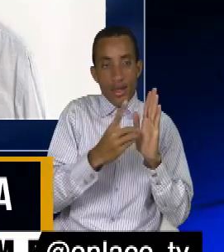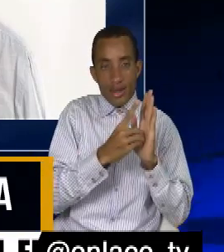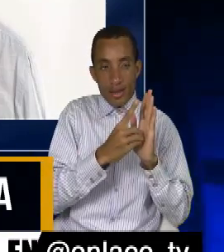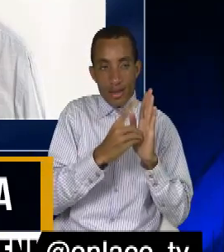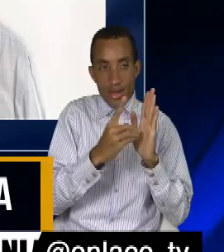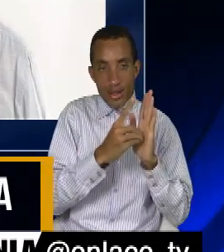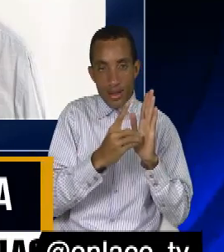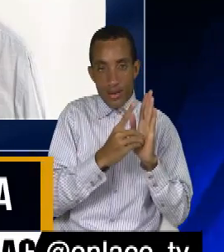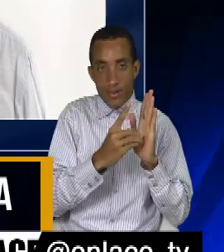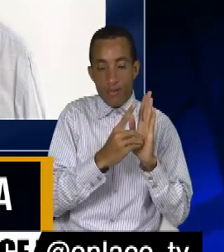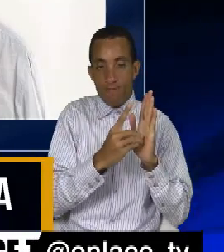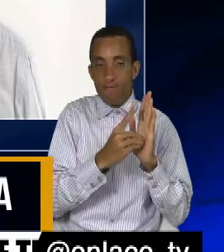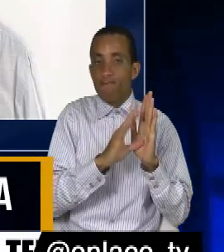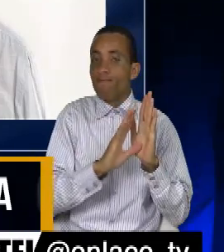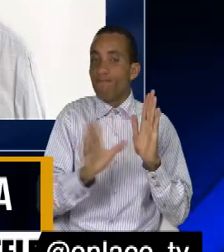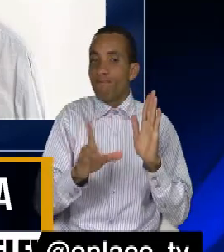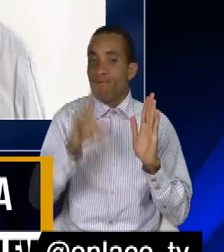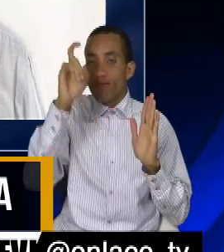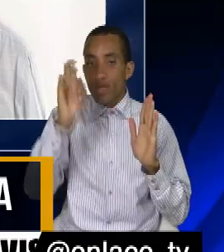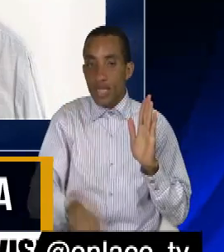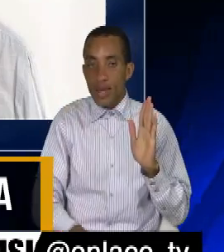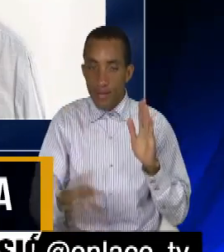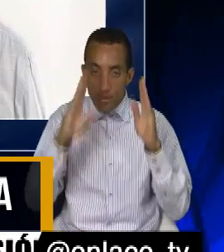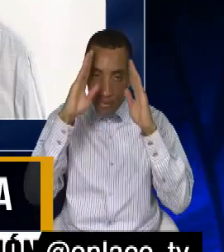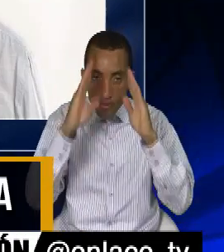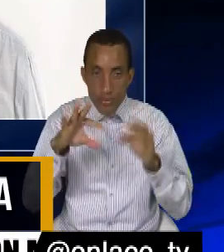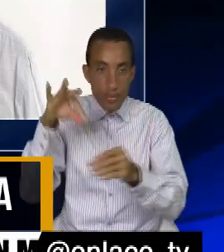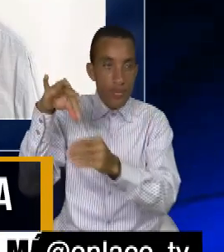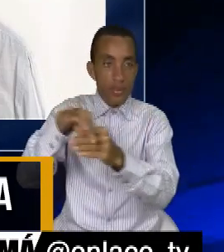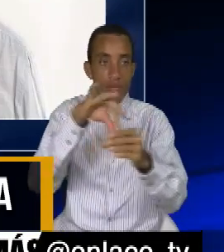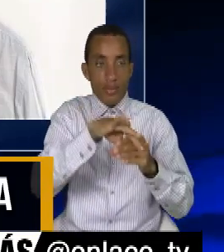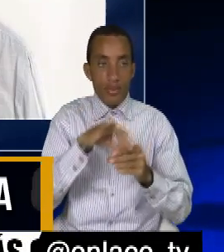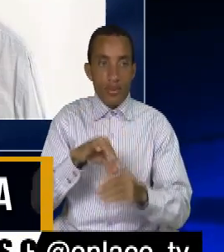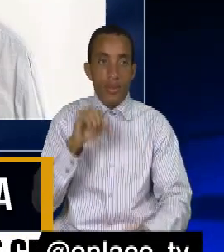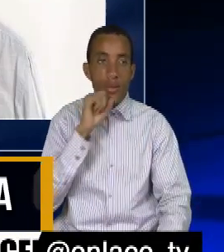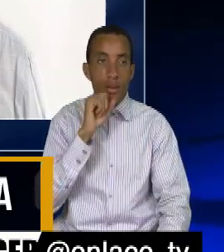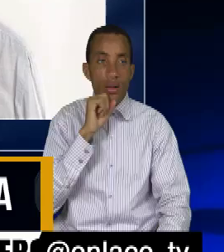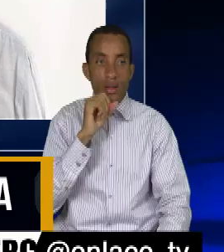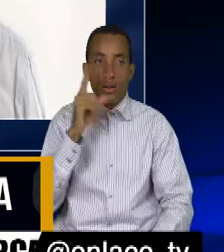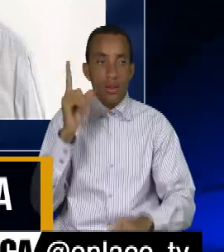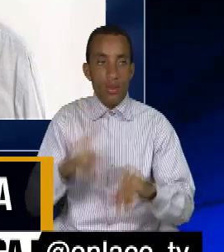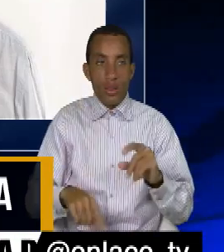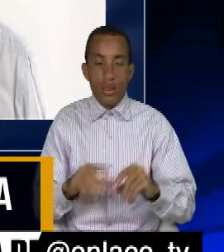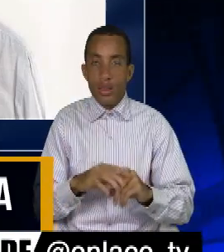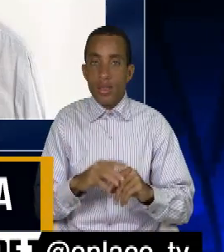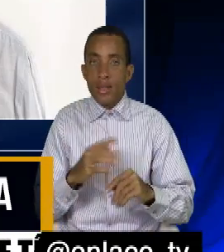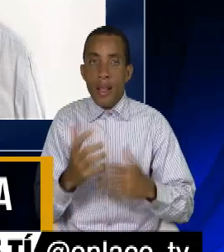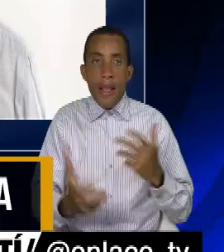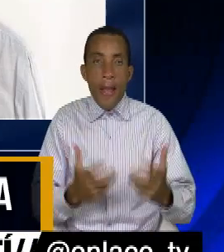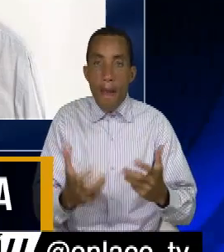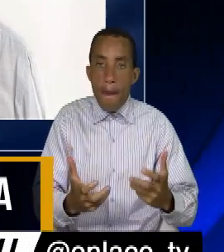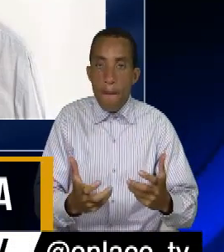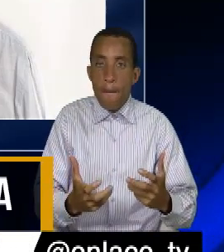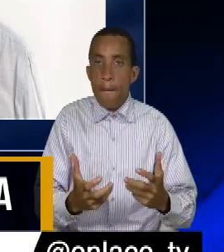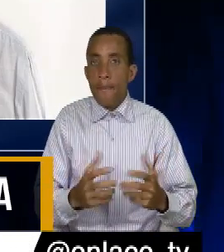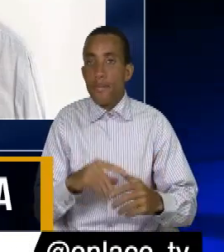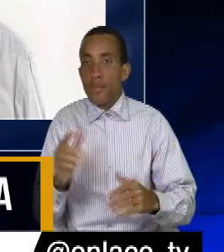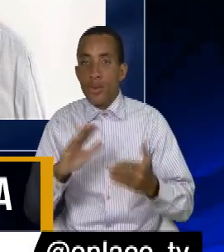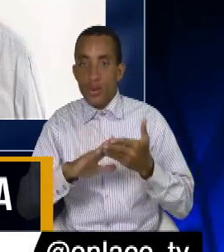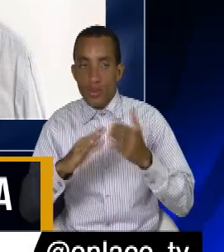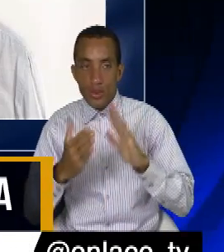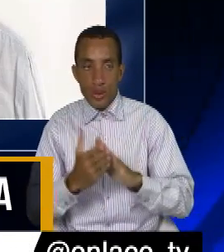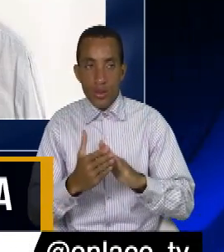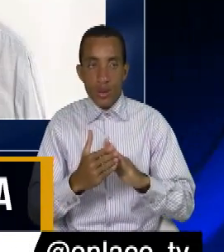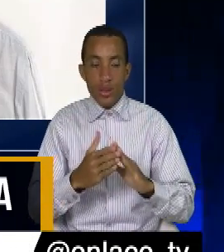registraduría debe atender este llamado de las elecciones. Barranca Bermeja no puede estar en una incertidumbre, ni puede estar a la deriva ni de la comunidad, ni el